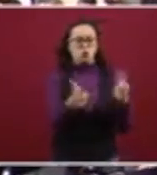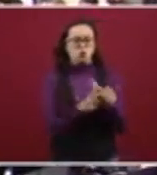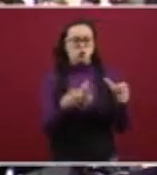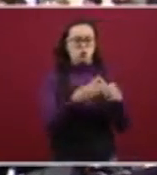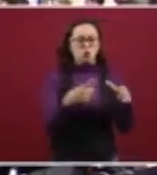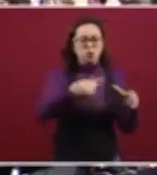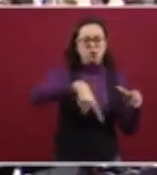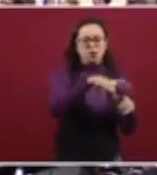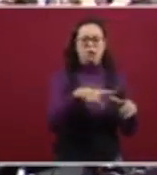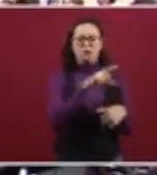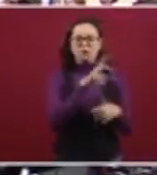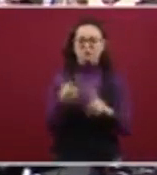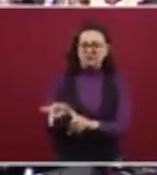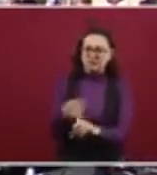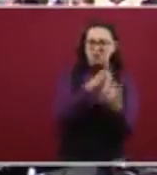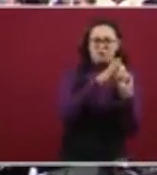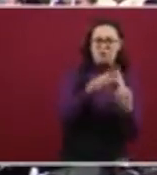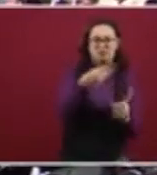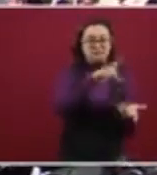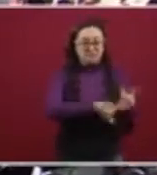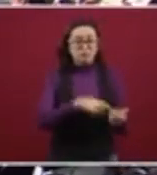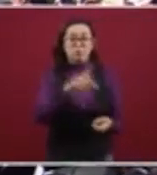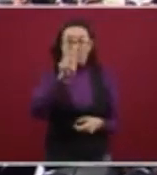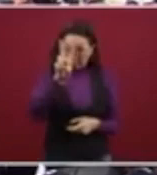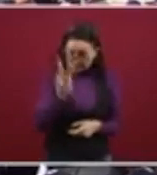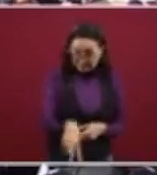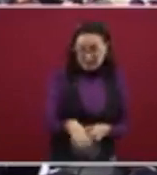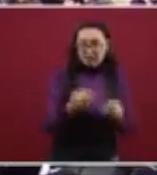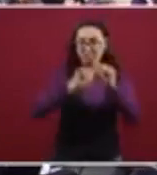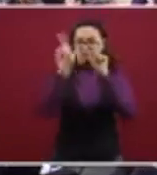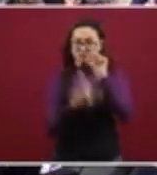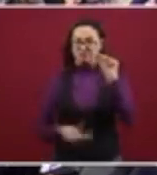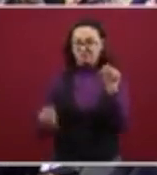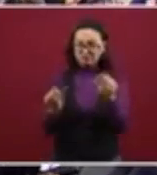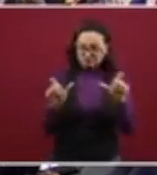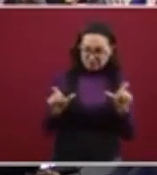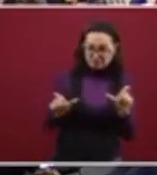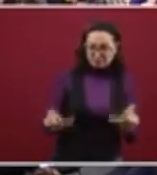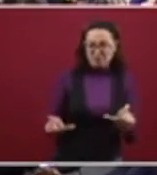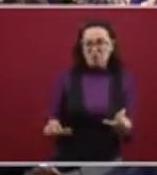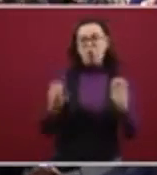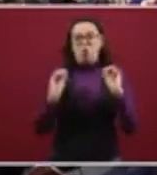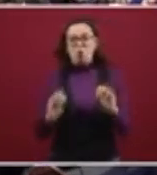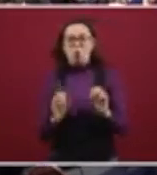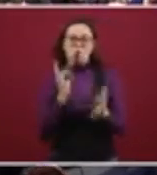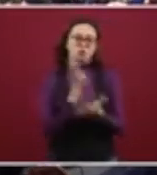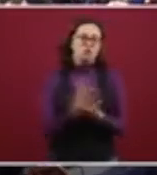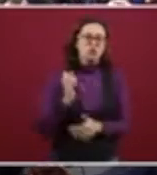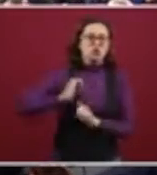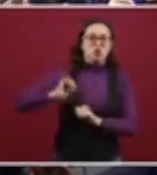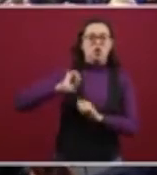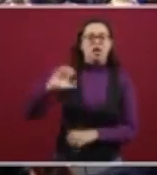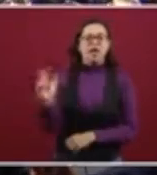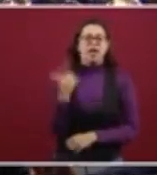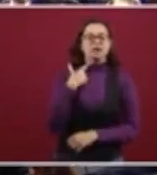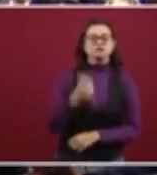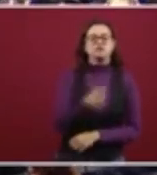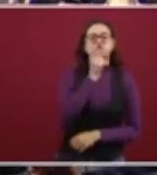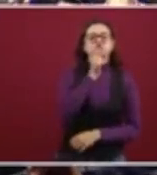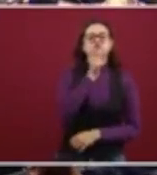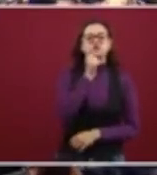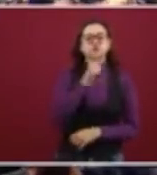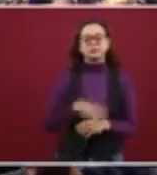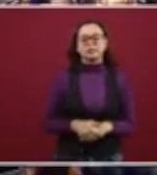que desarticularon y si pertenecían o no a la Guardia Nacional o solamente eran policías militares. Eran